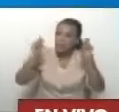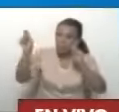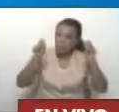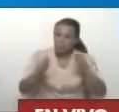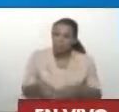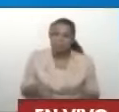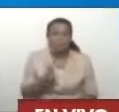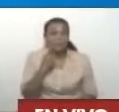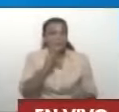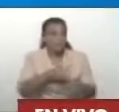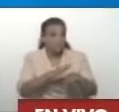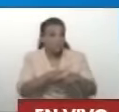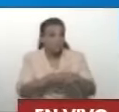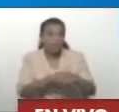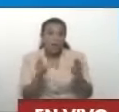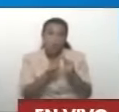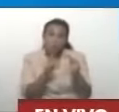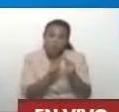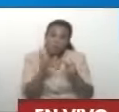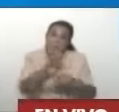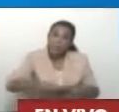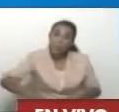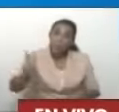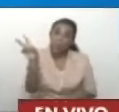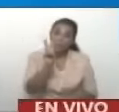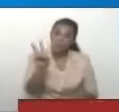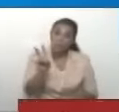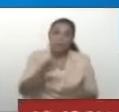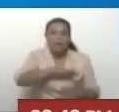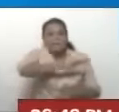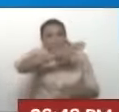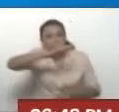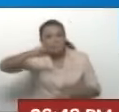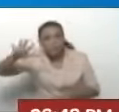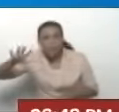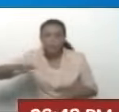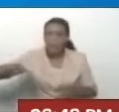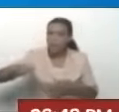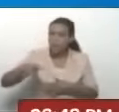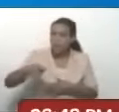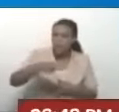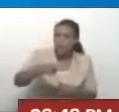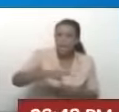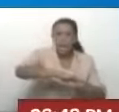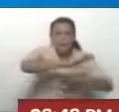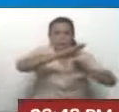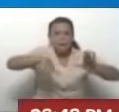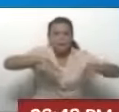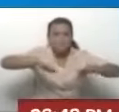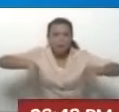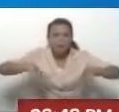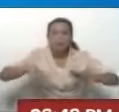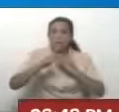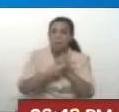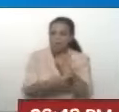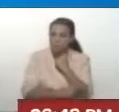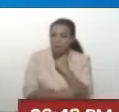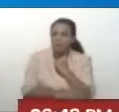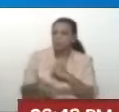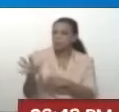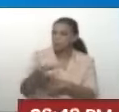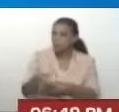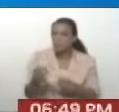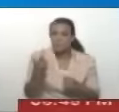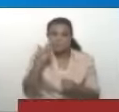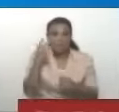la juventud, conocer su país, así, disfrutar las montañas, los ríos, las playas, los parques.